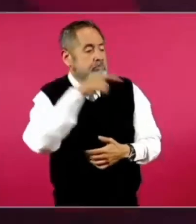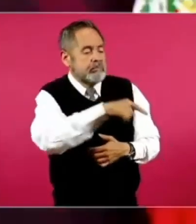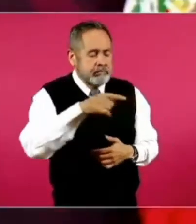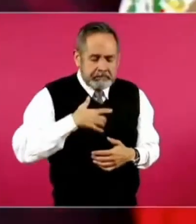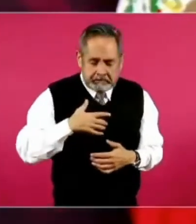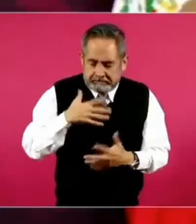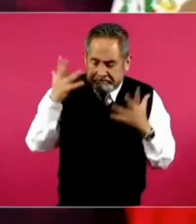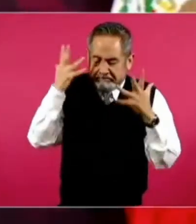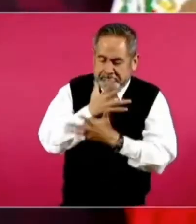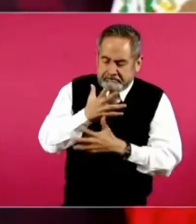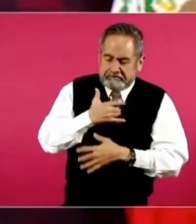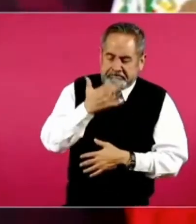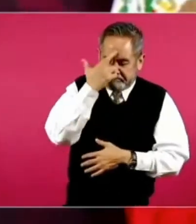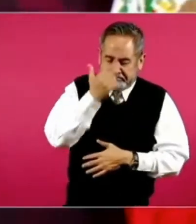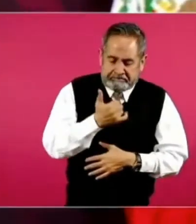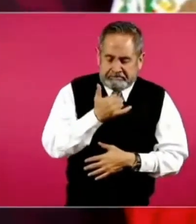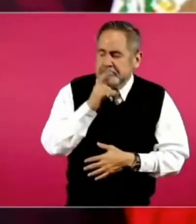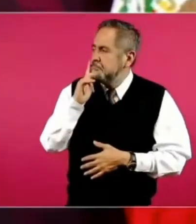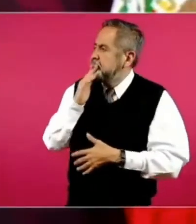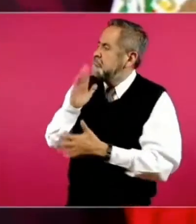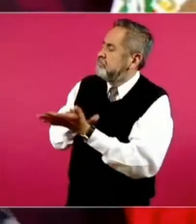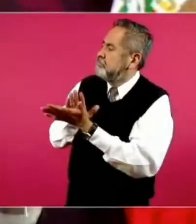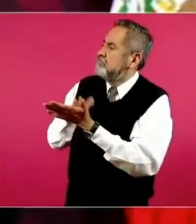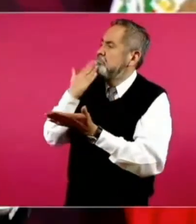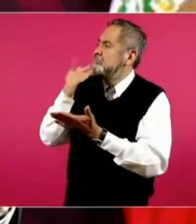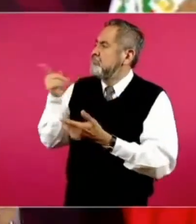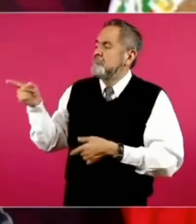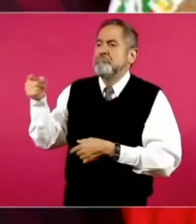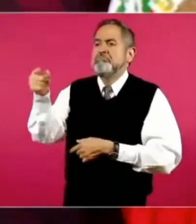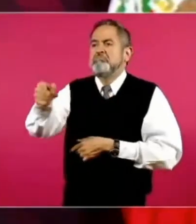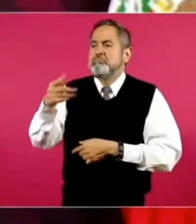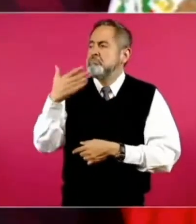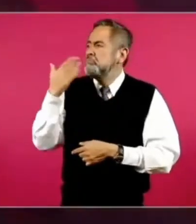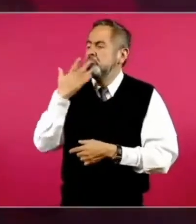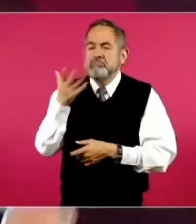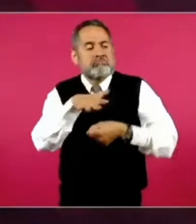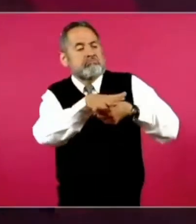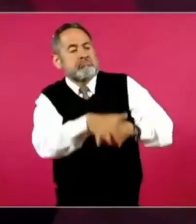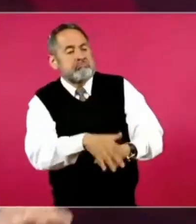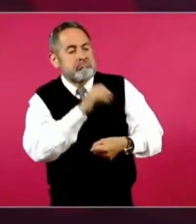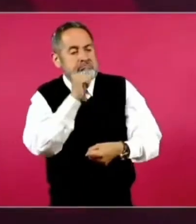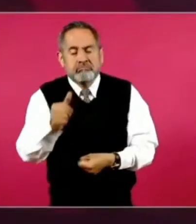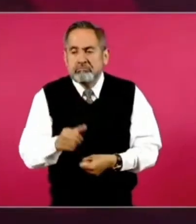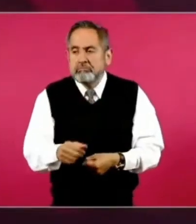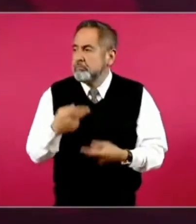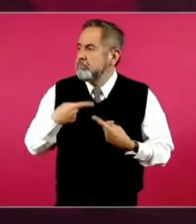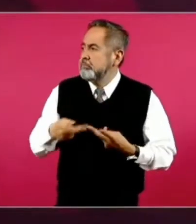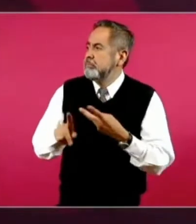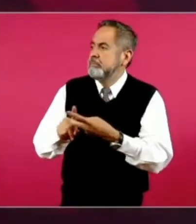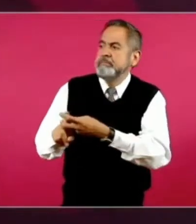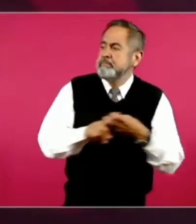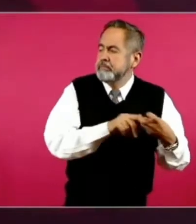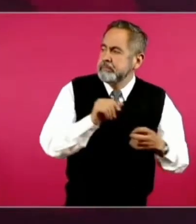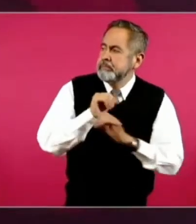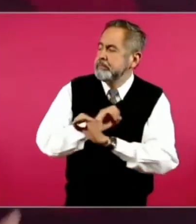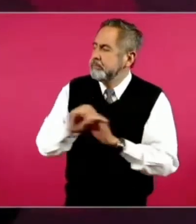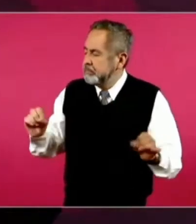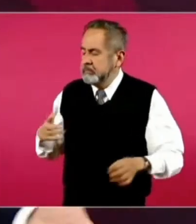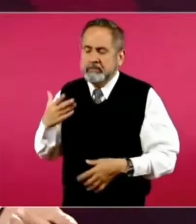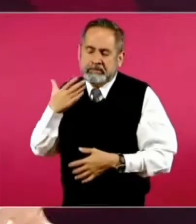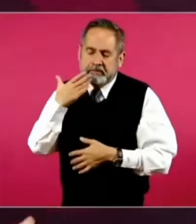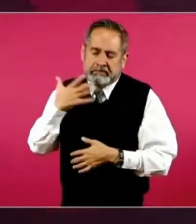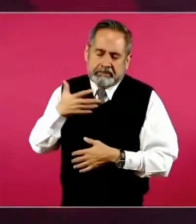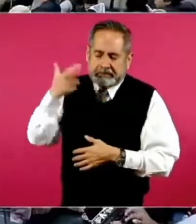qué bien, que ya no hay represión, que ya no hay desaparecidos, que ya no